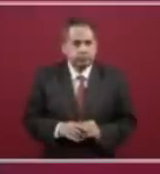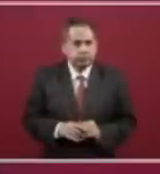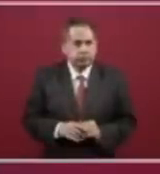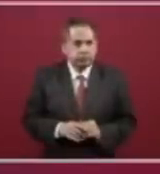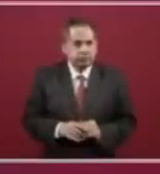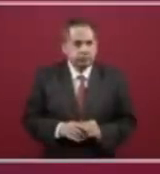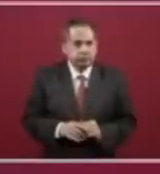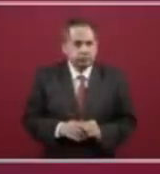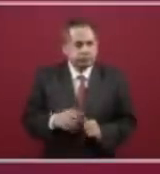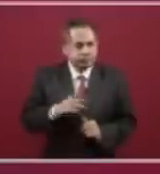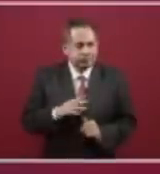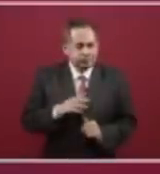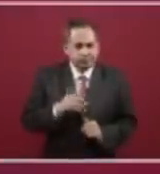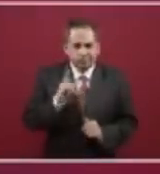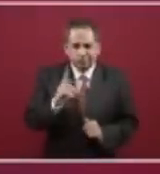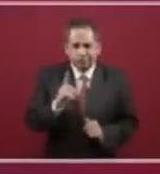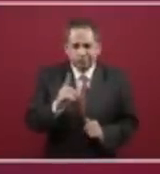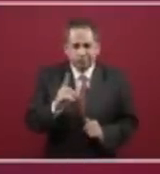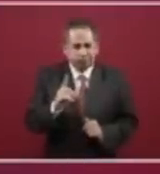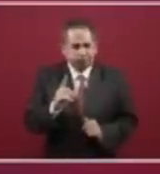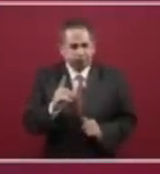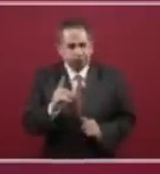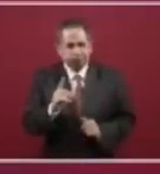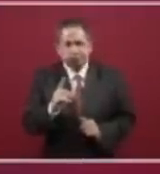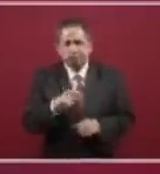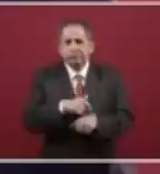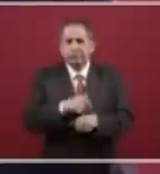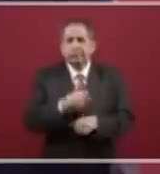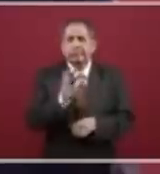hay un término legal